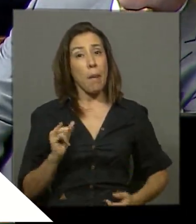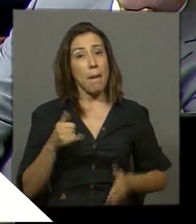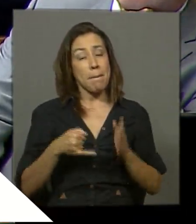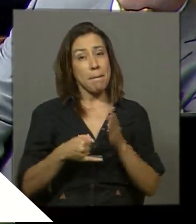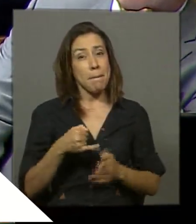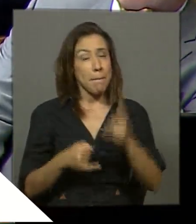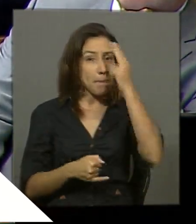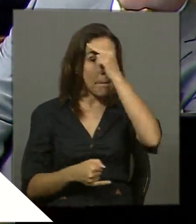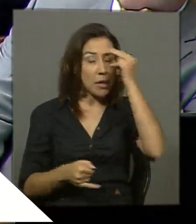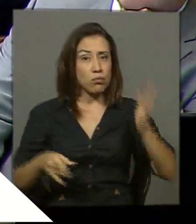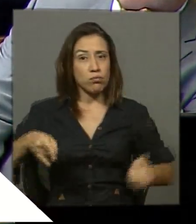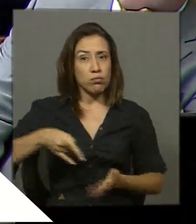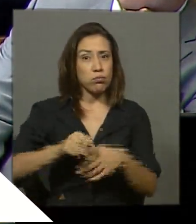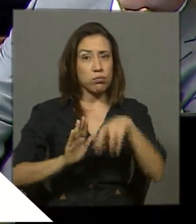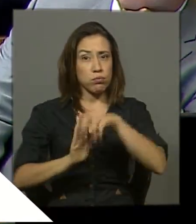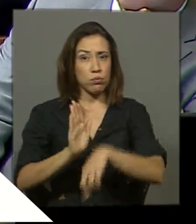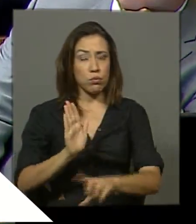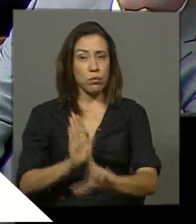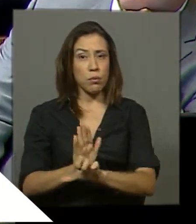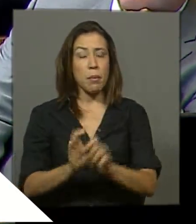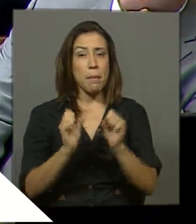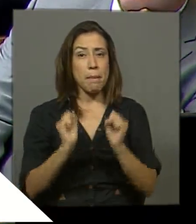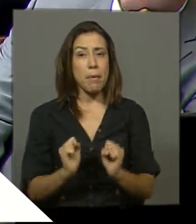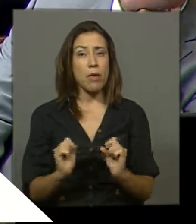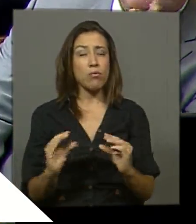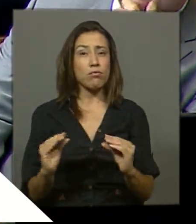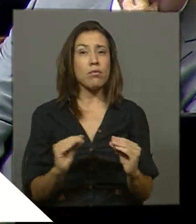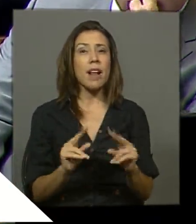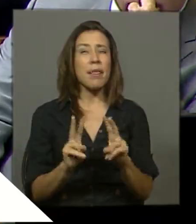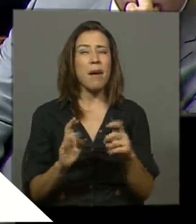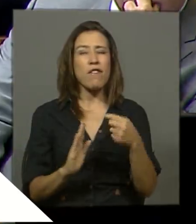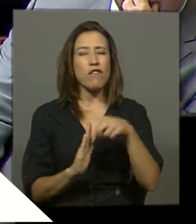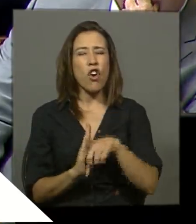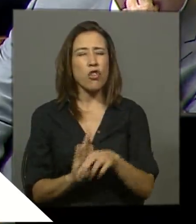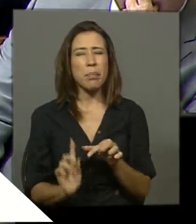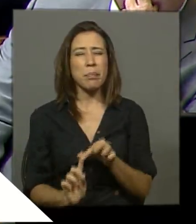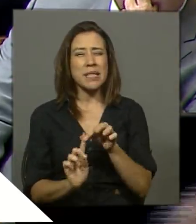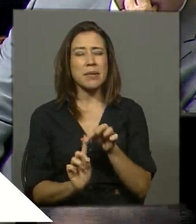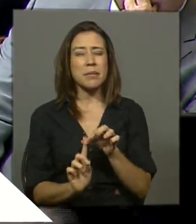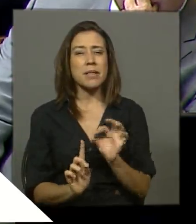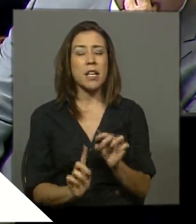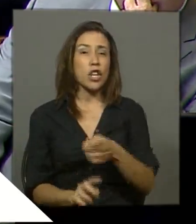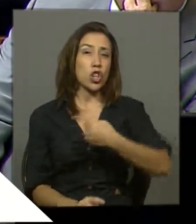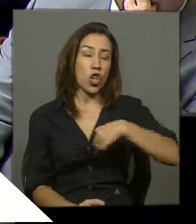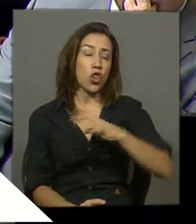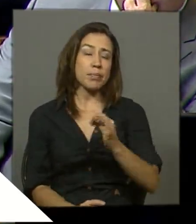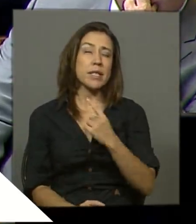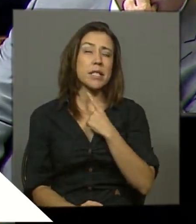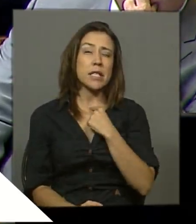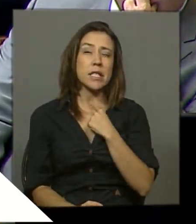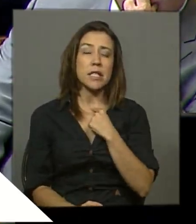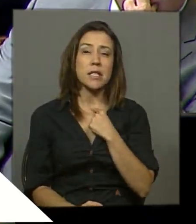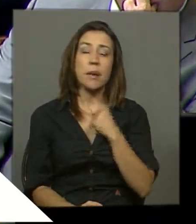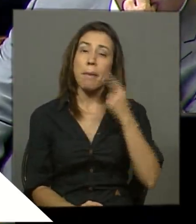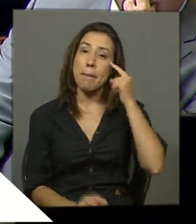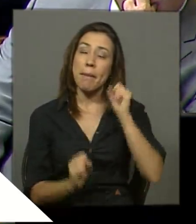y en marzo envía los proyectos de ley para poder hablar del fondo de la materia que es lo que todos nos interesa pero para poder hablar del fondo